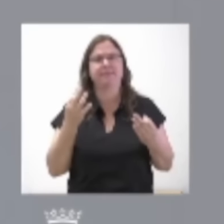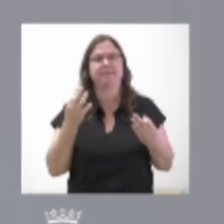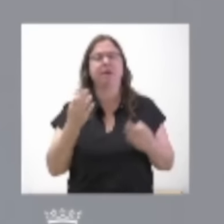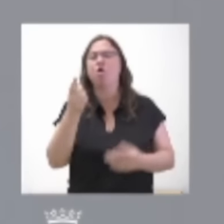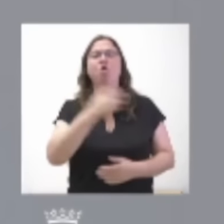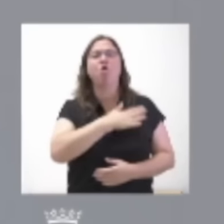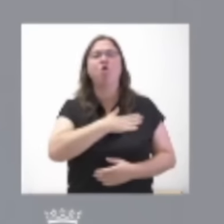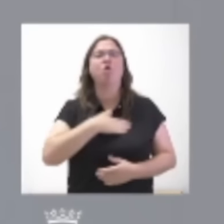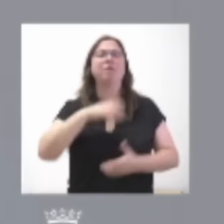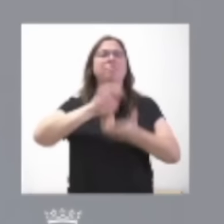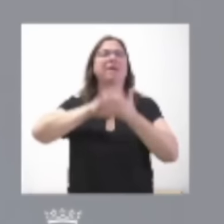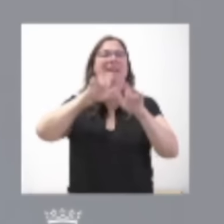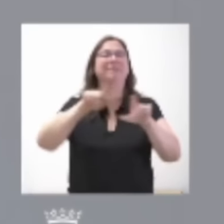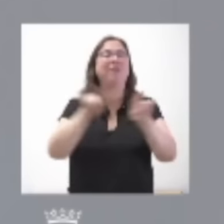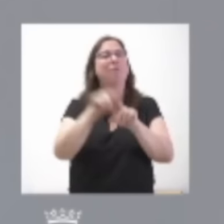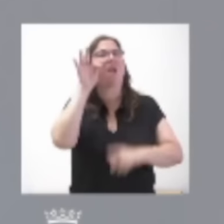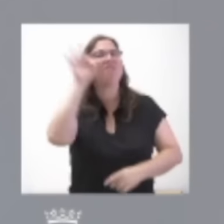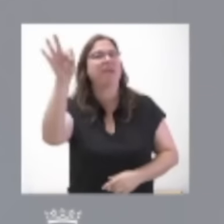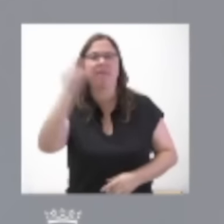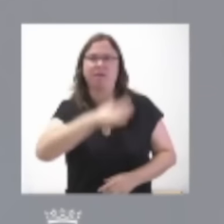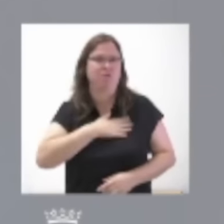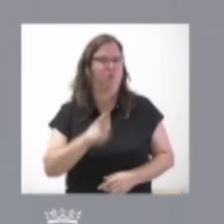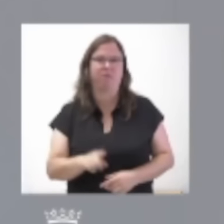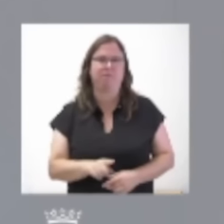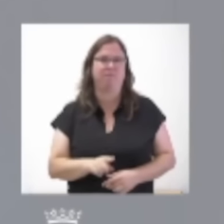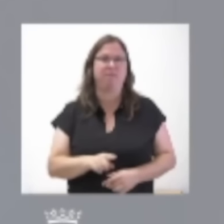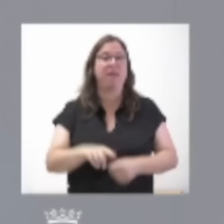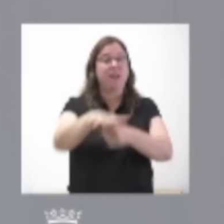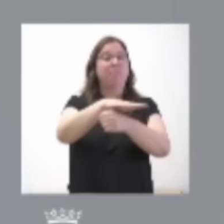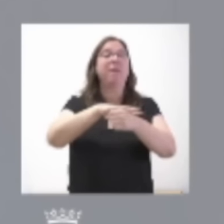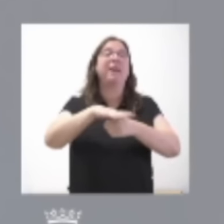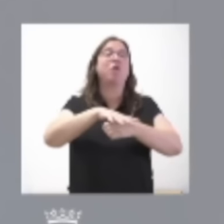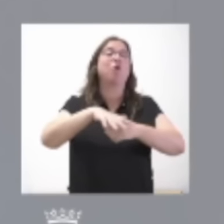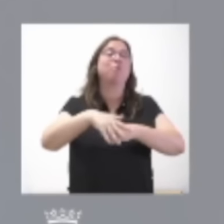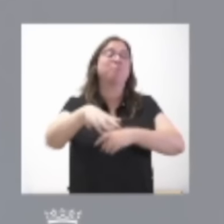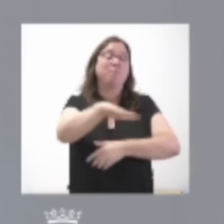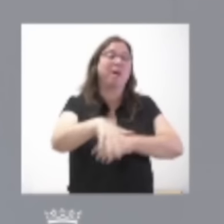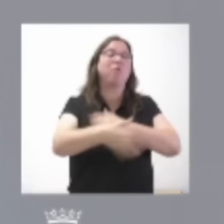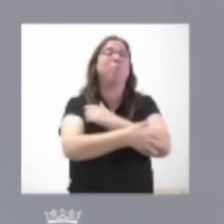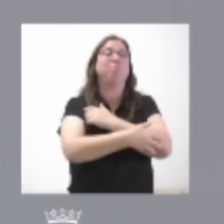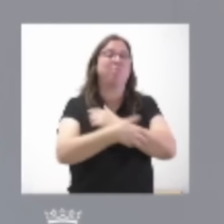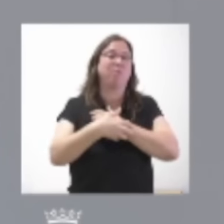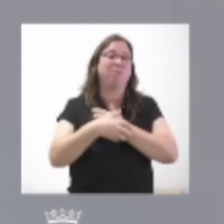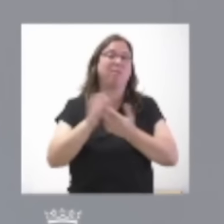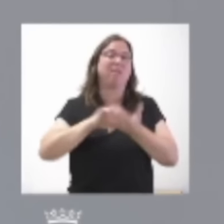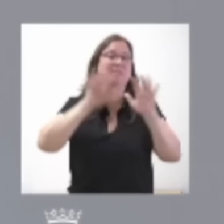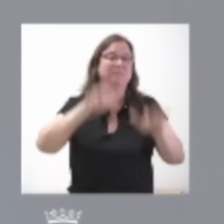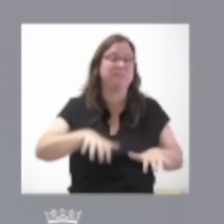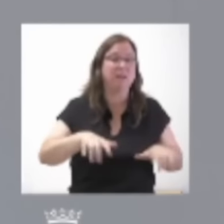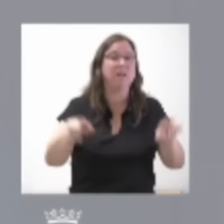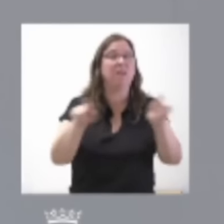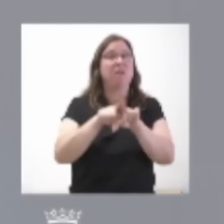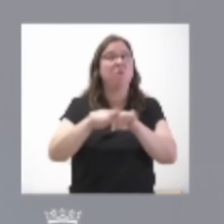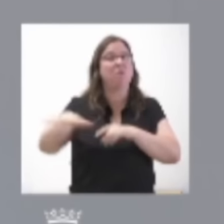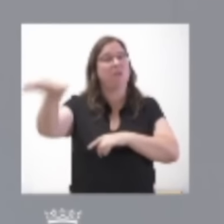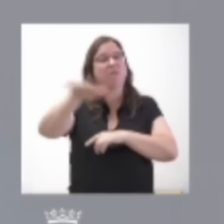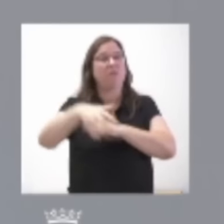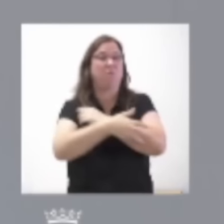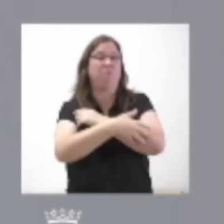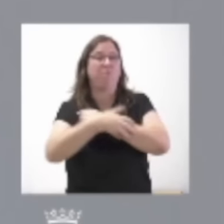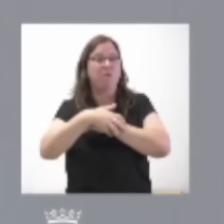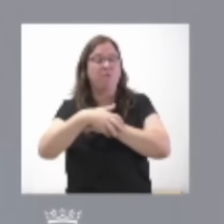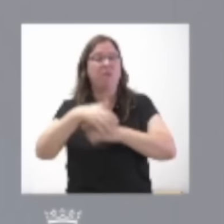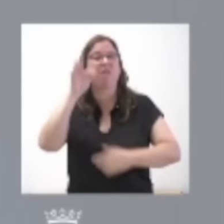Castilla y León se convierta en Francia. No queremos que los barrios humildes de Castilla y León acaben como los barrios humildes de